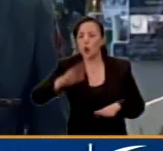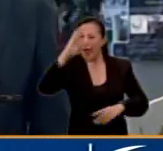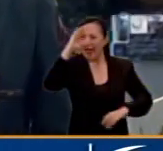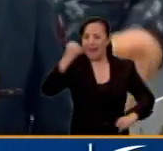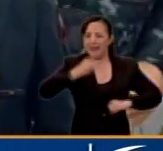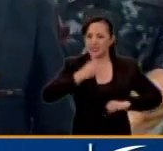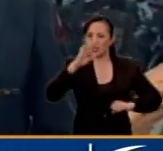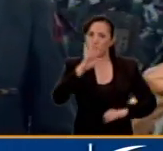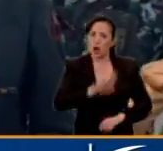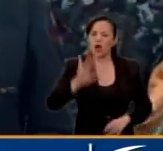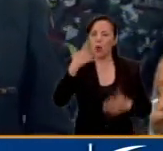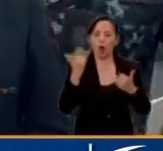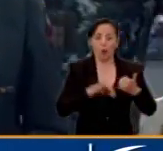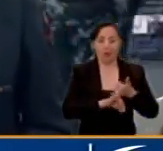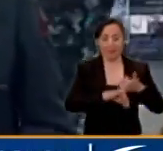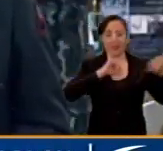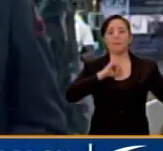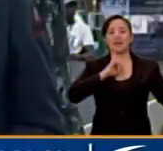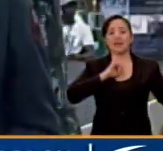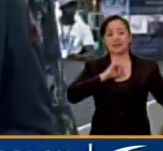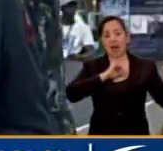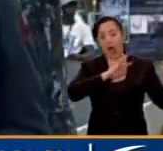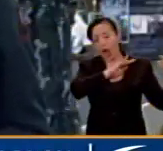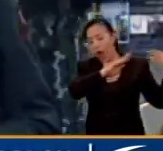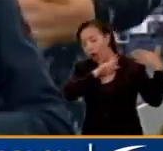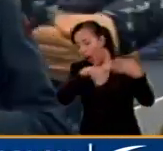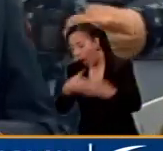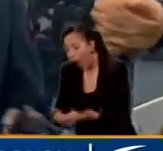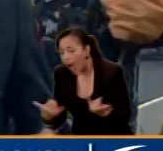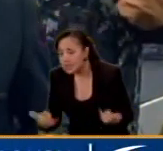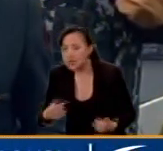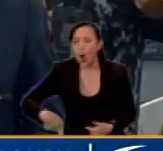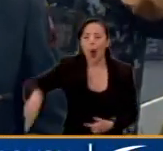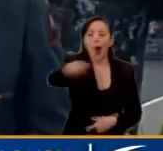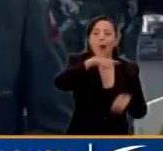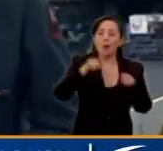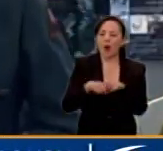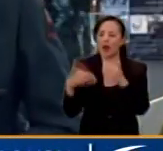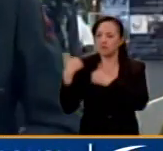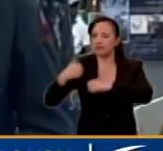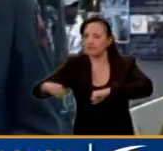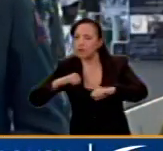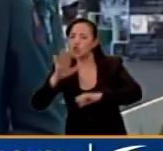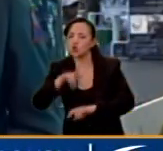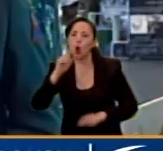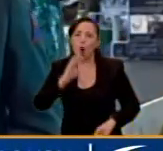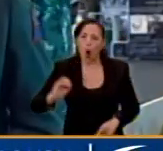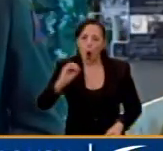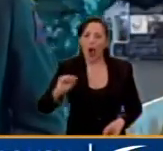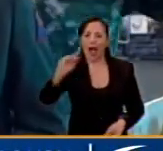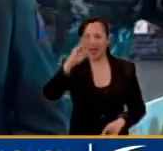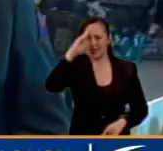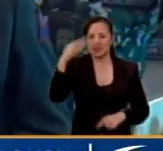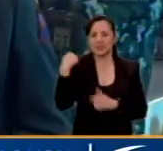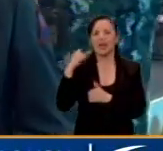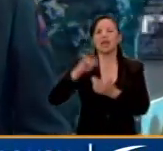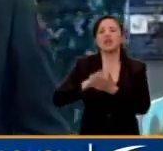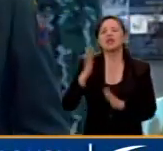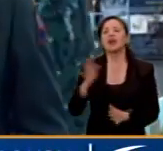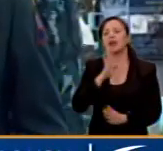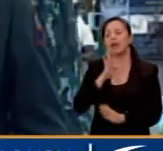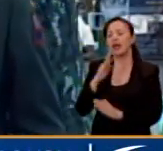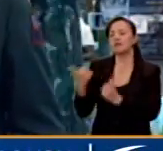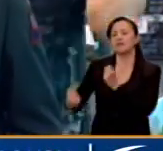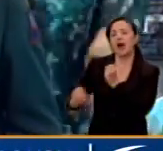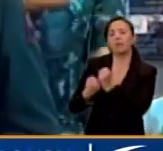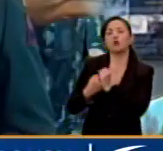independencia, hasta el papel que juegan hoy nuestros hombres y mujeres en todo el territorio nacional. Eso con el apoyo de Leo, que es una lechuza muy bonita que va a